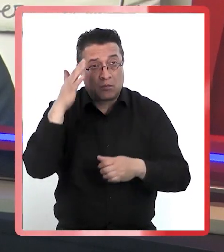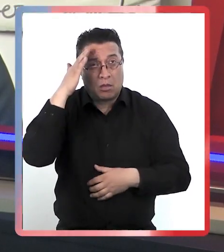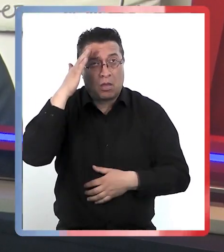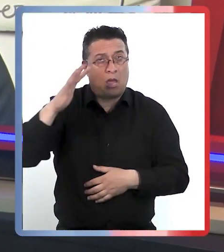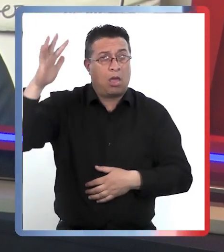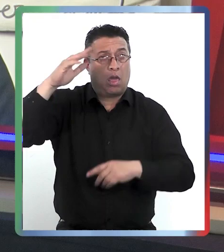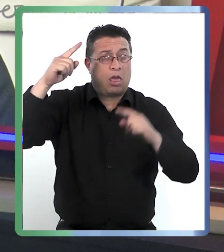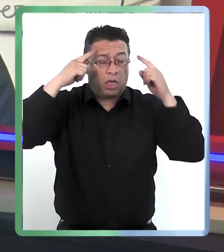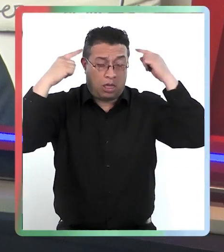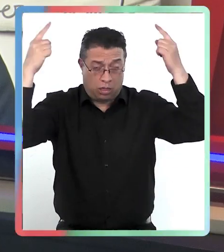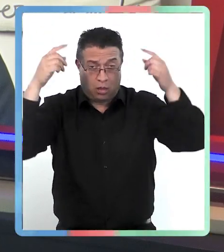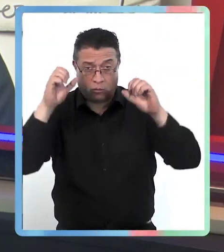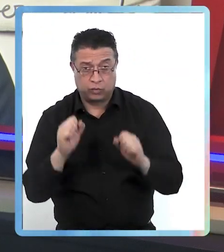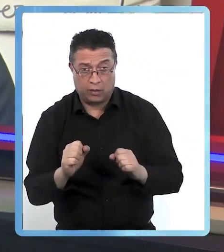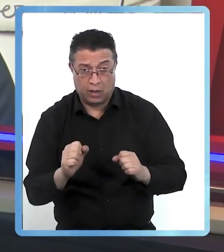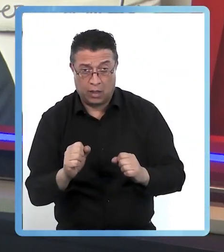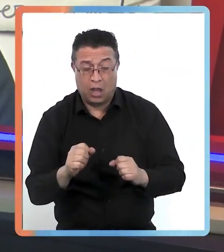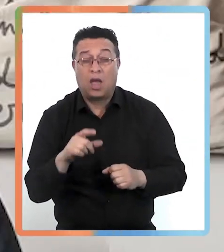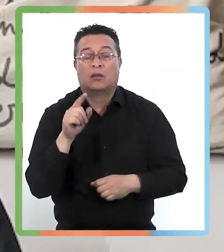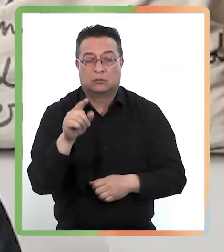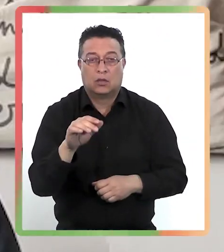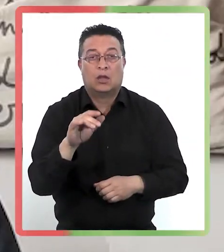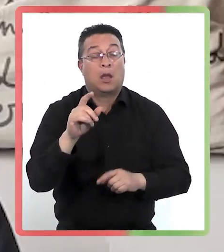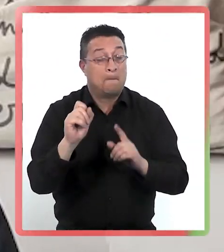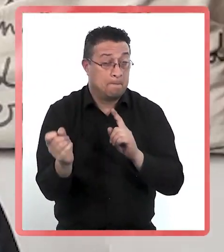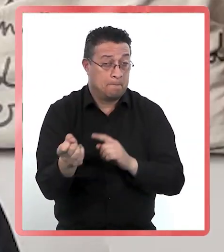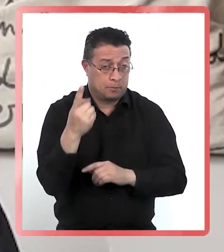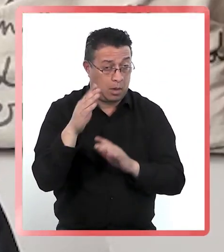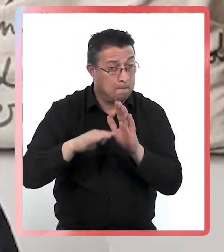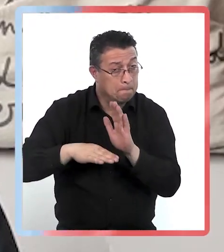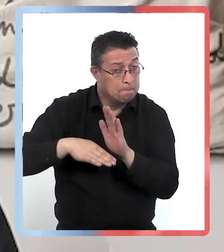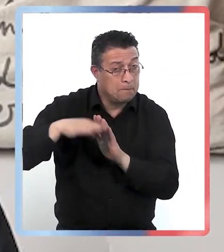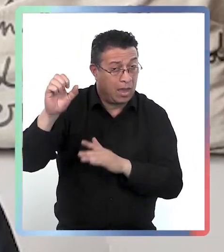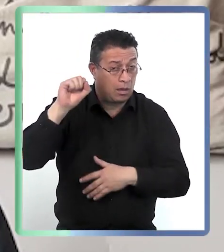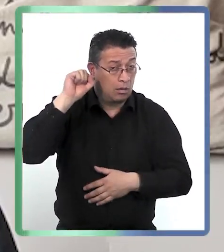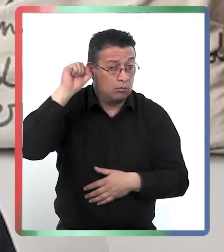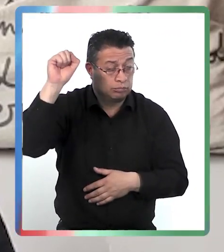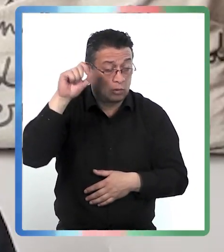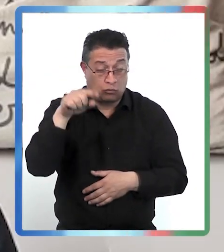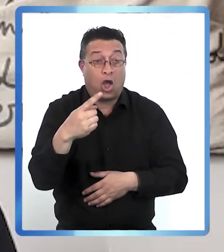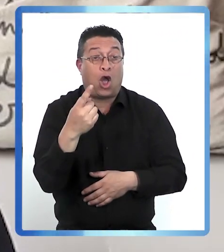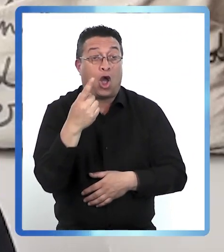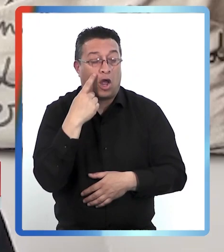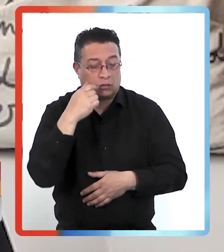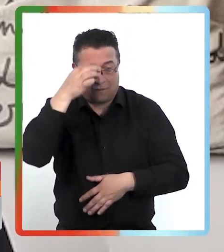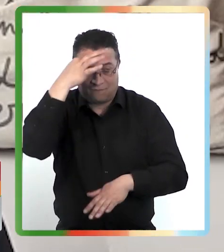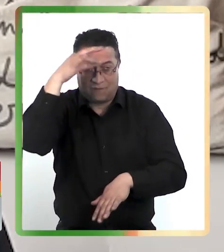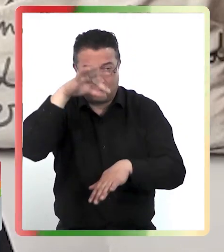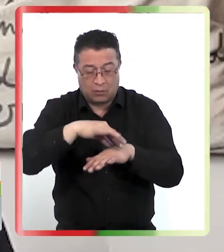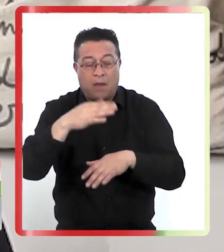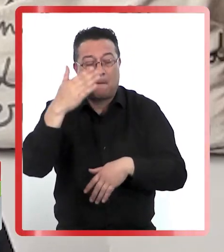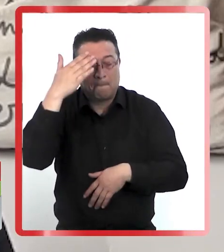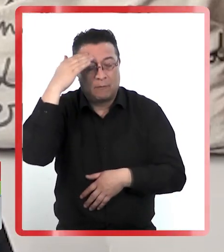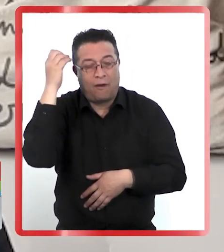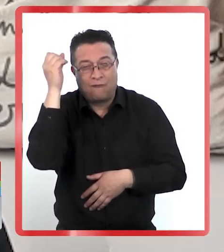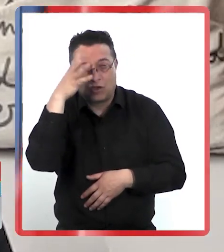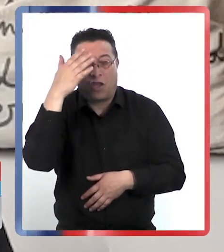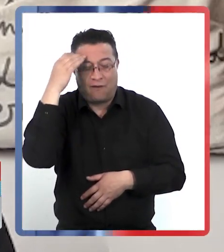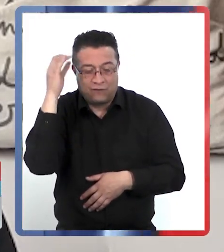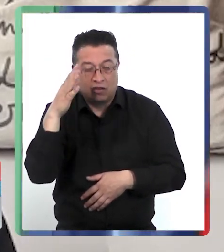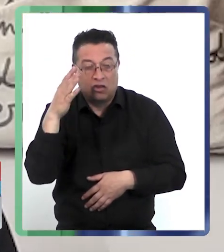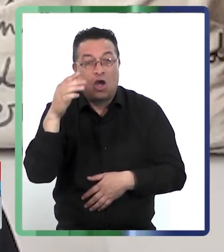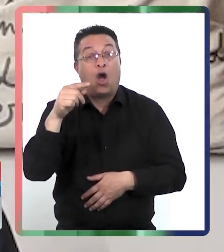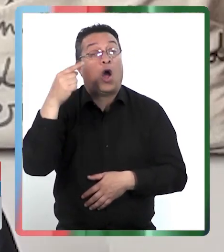generen alucinaciones quizás los pacientes? Si bien el principal síntoma y con el cual uno conoce la enfermedad son los problemas de